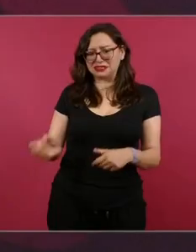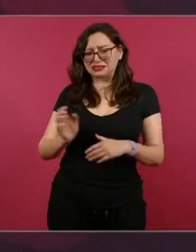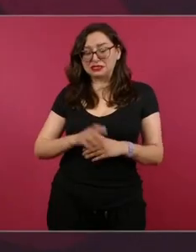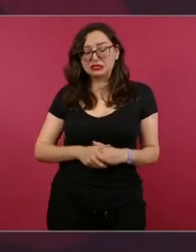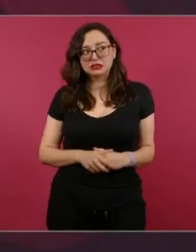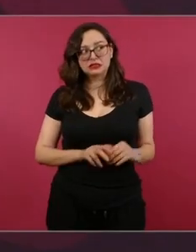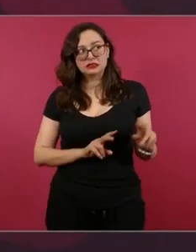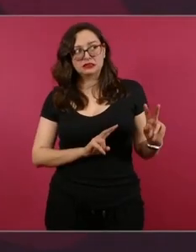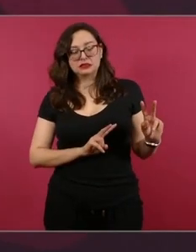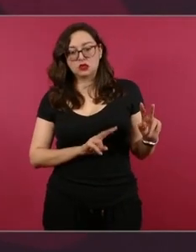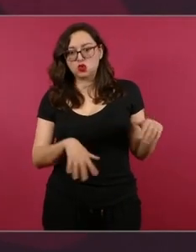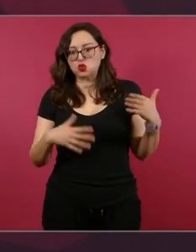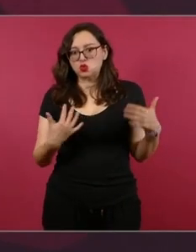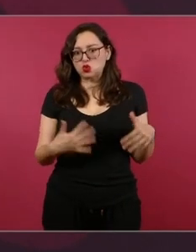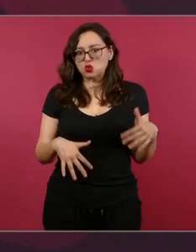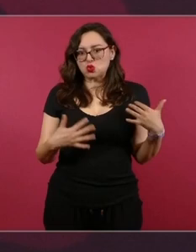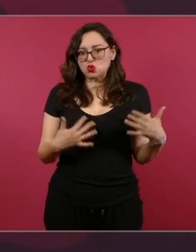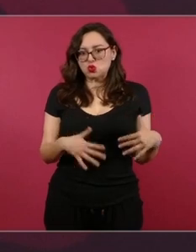Aquí